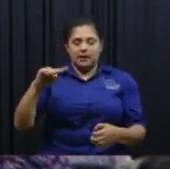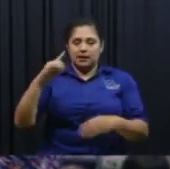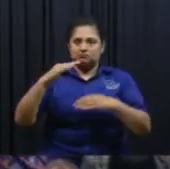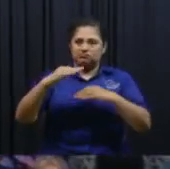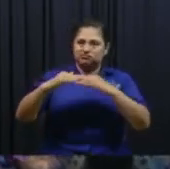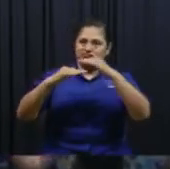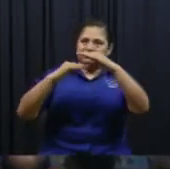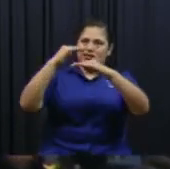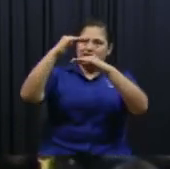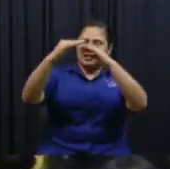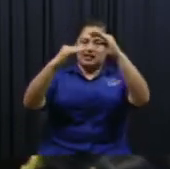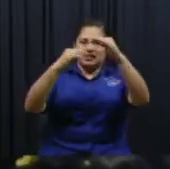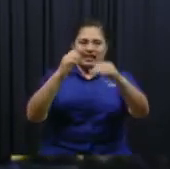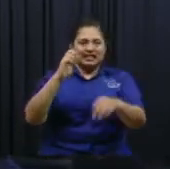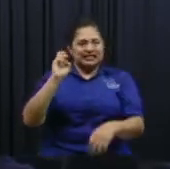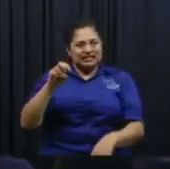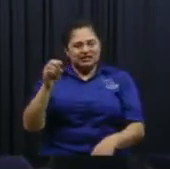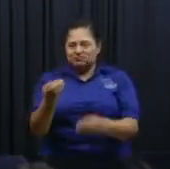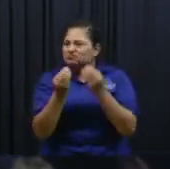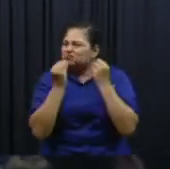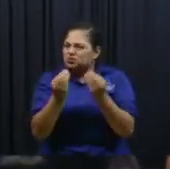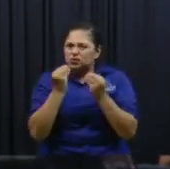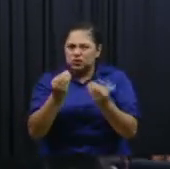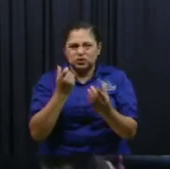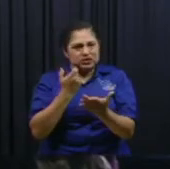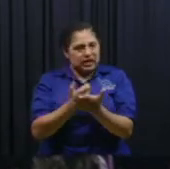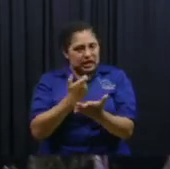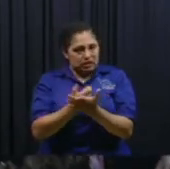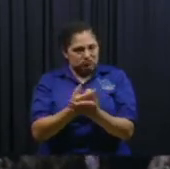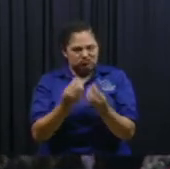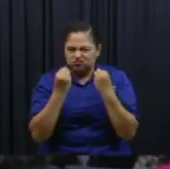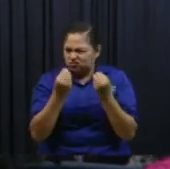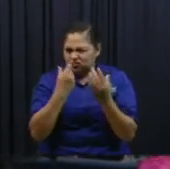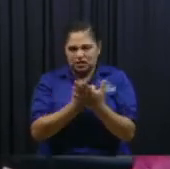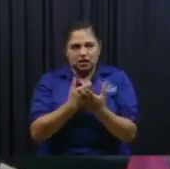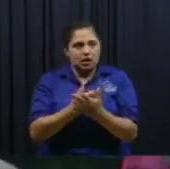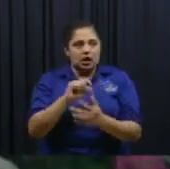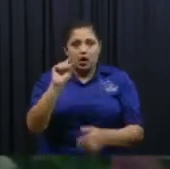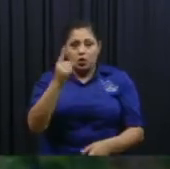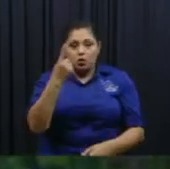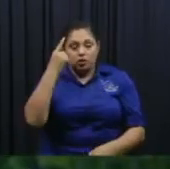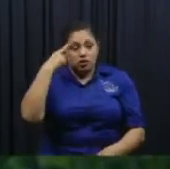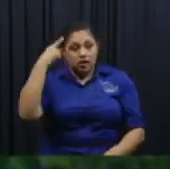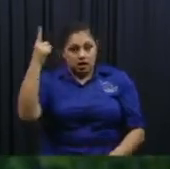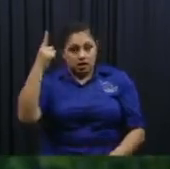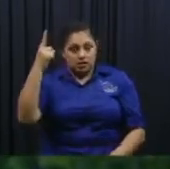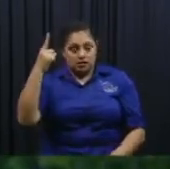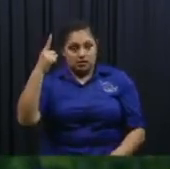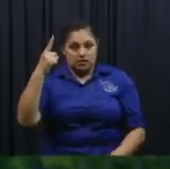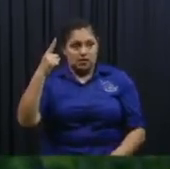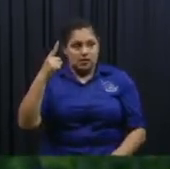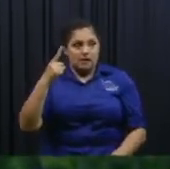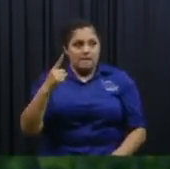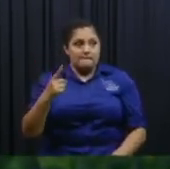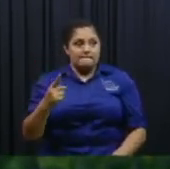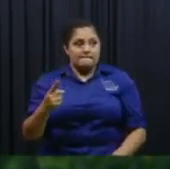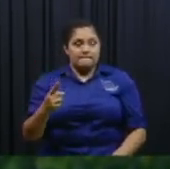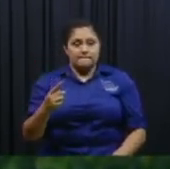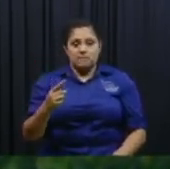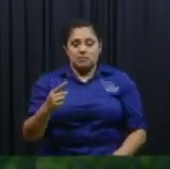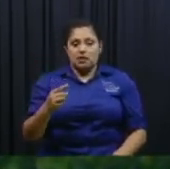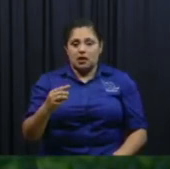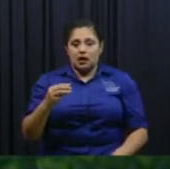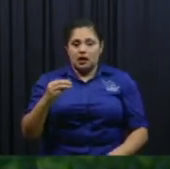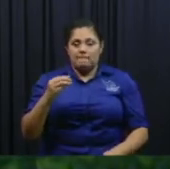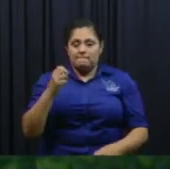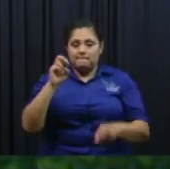reconstruirla se necesitaban millones de dólares de euros y en un solo día millonarios de todo